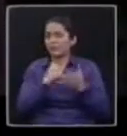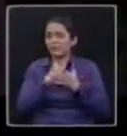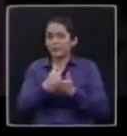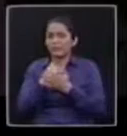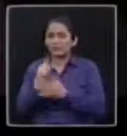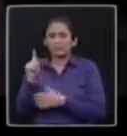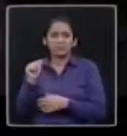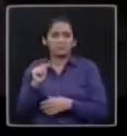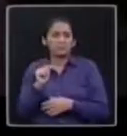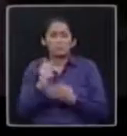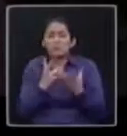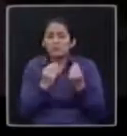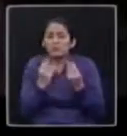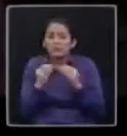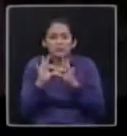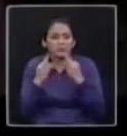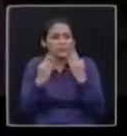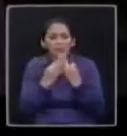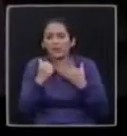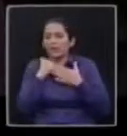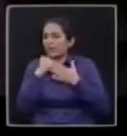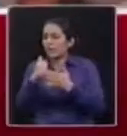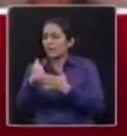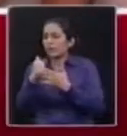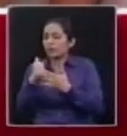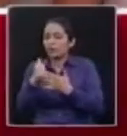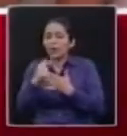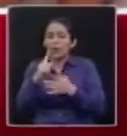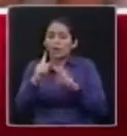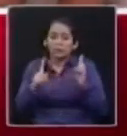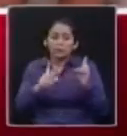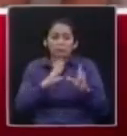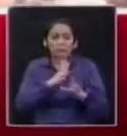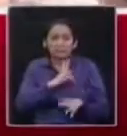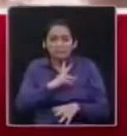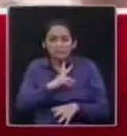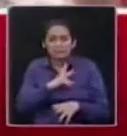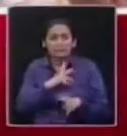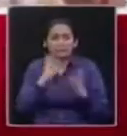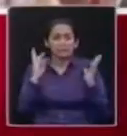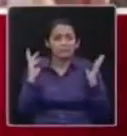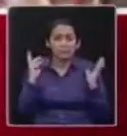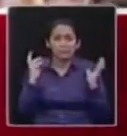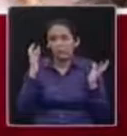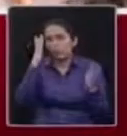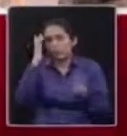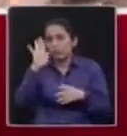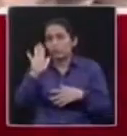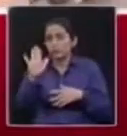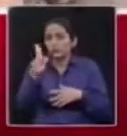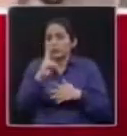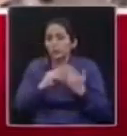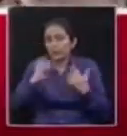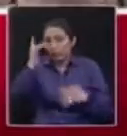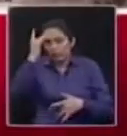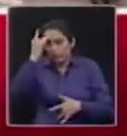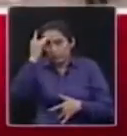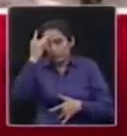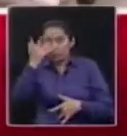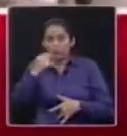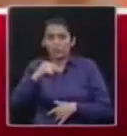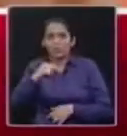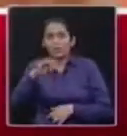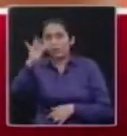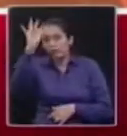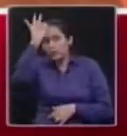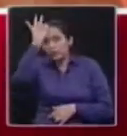pasan por momentos de mucho dolor, mucho estrés, con la enfermedad de sus hijos que reciben tratamiento en Solca, una enfermedad dura